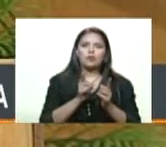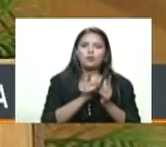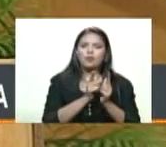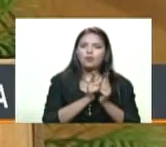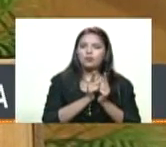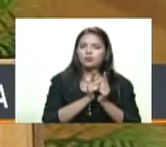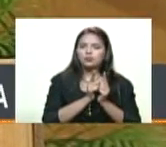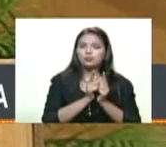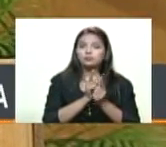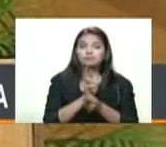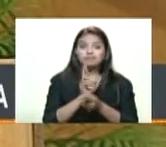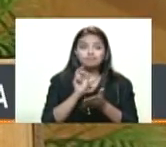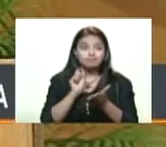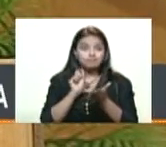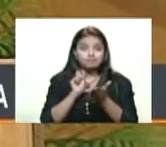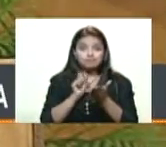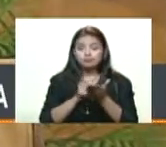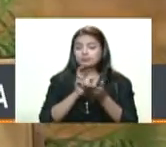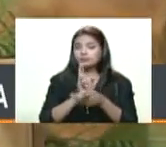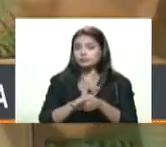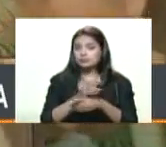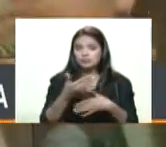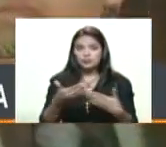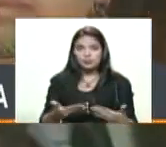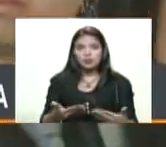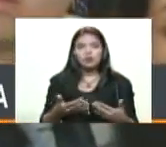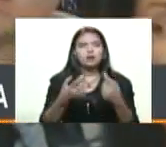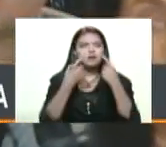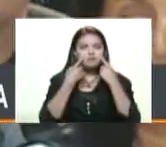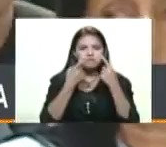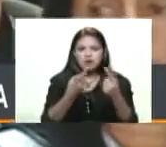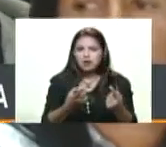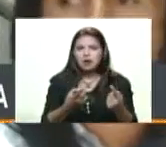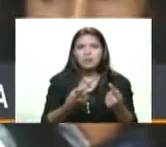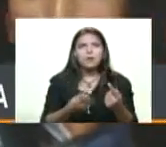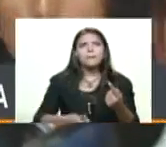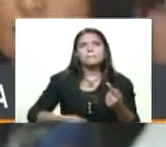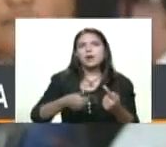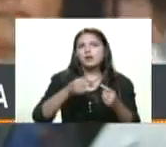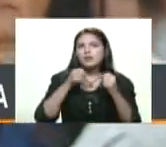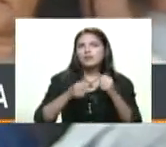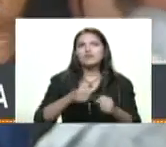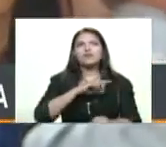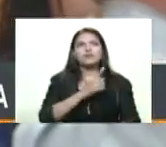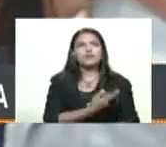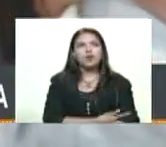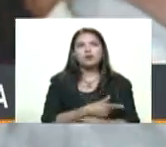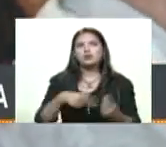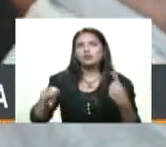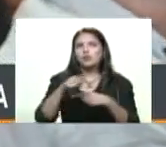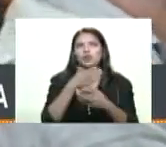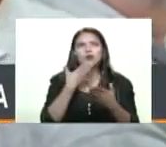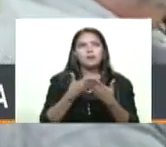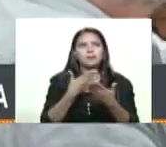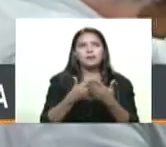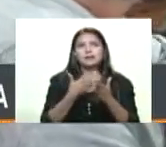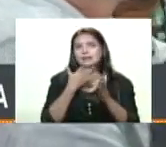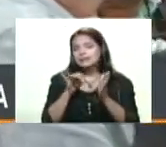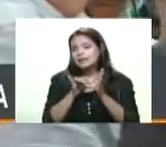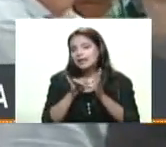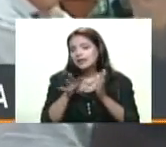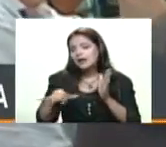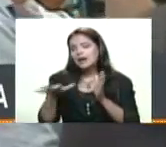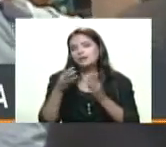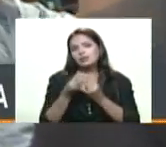Muy pronto muy pronto observaremos con mucha mayor intensidad estas demandas muy cerca de nosotros como